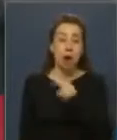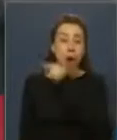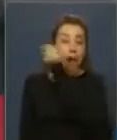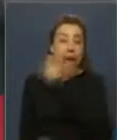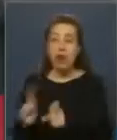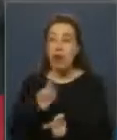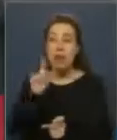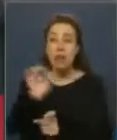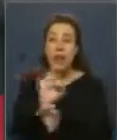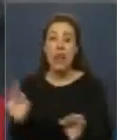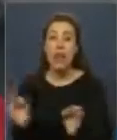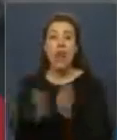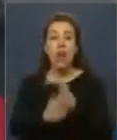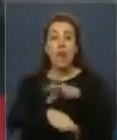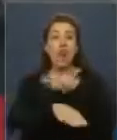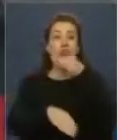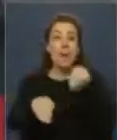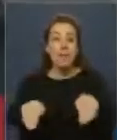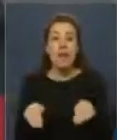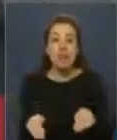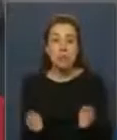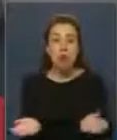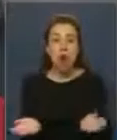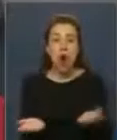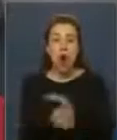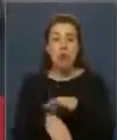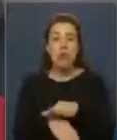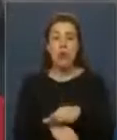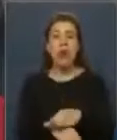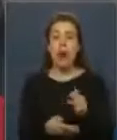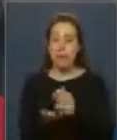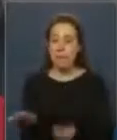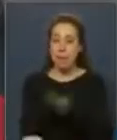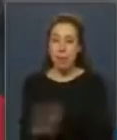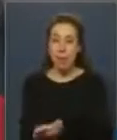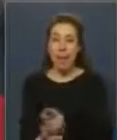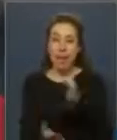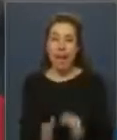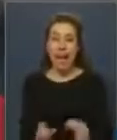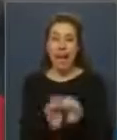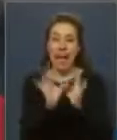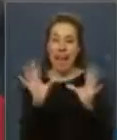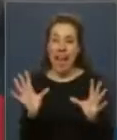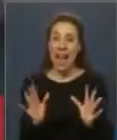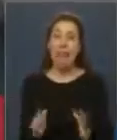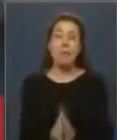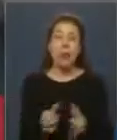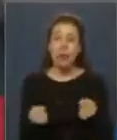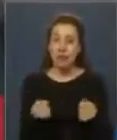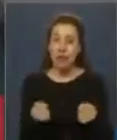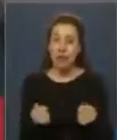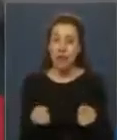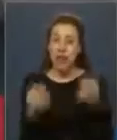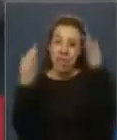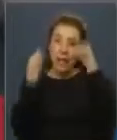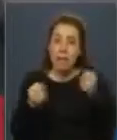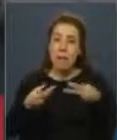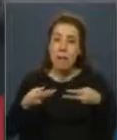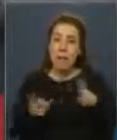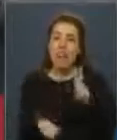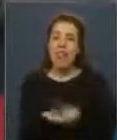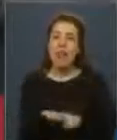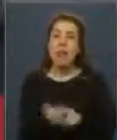fue consultado. El colegio médico dijo lo mismo. El colegio médico hizo una propuesta concreta, incluso más extrema, de medidas que